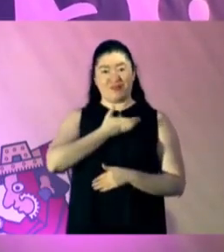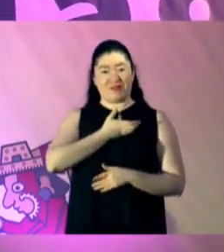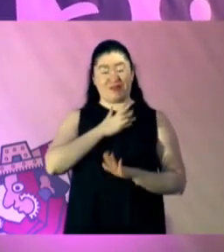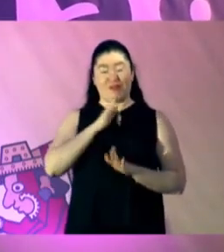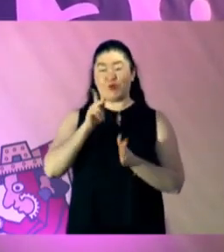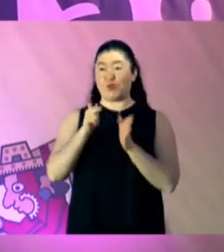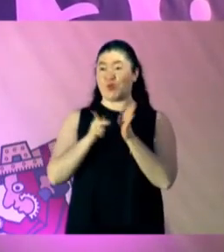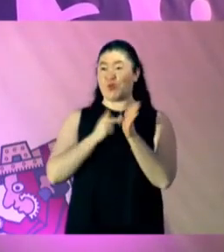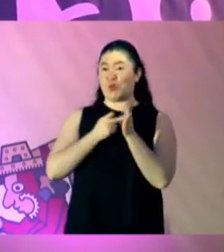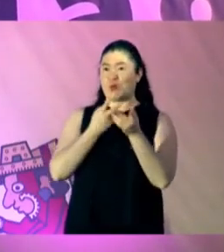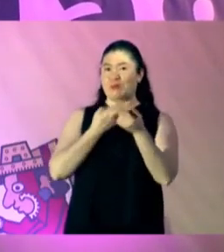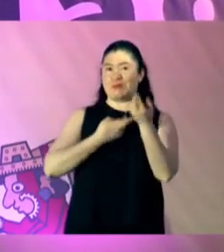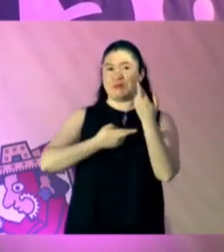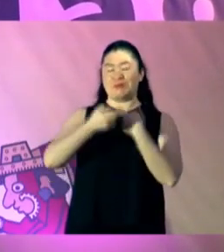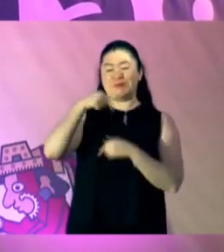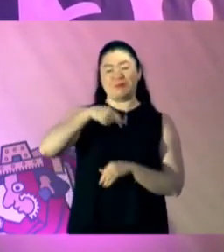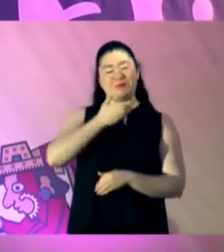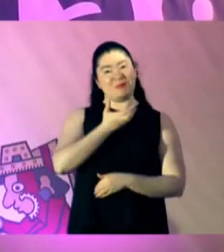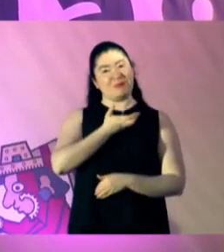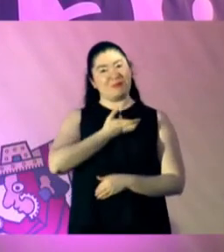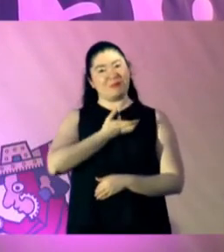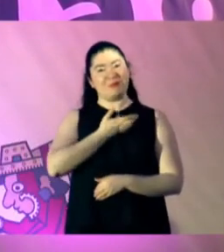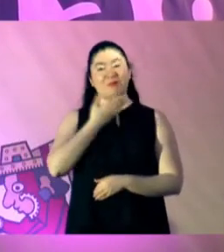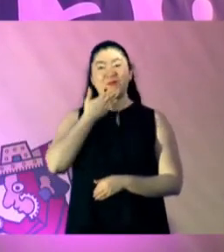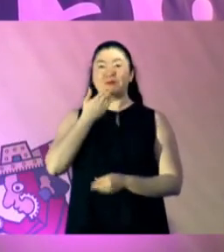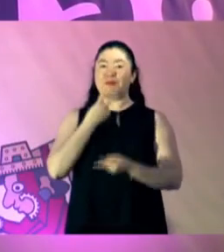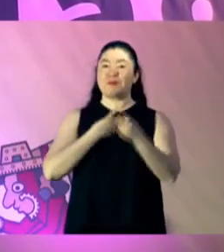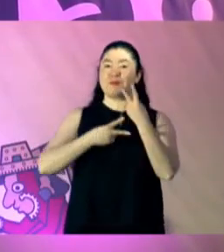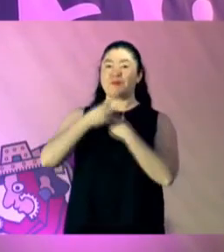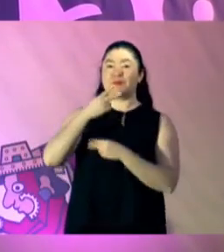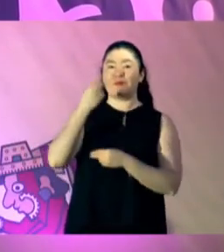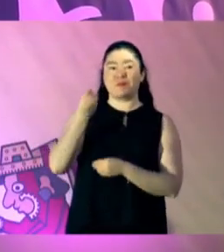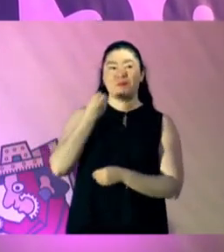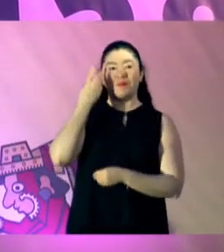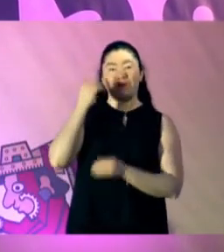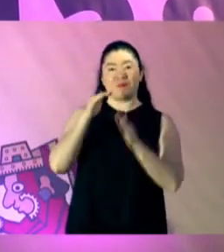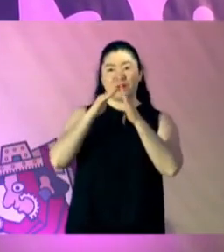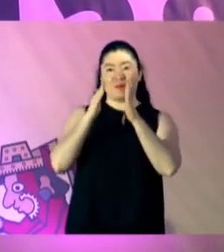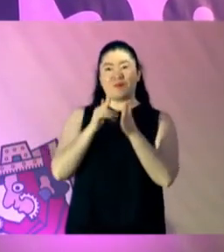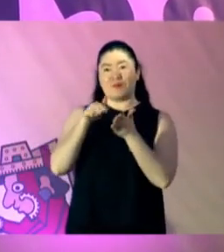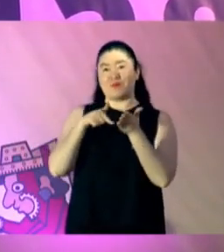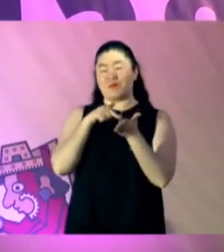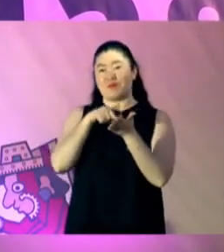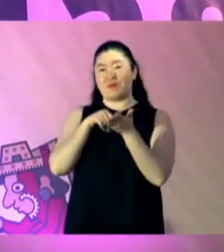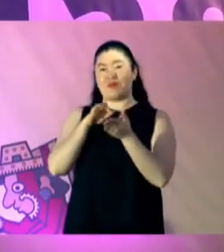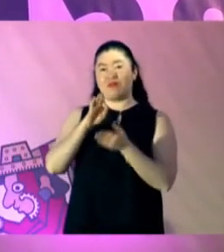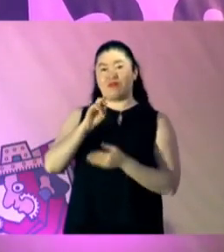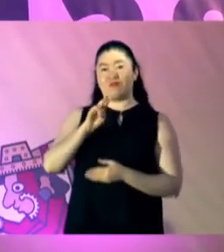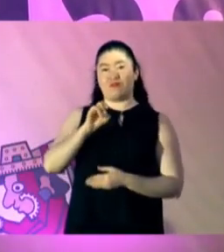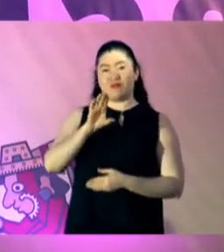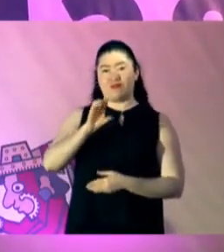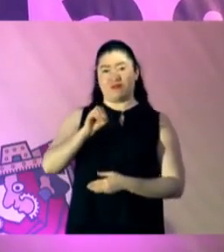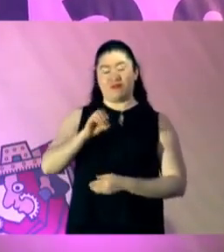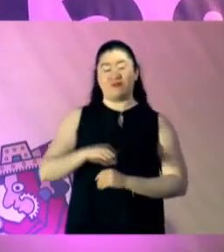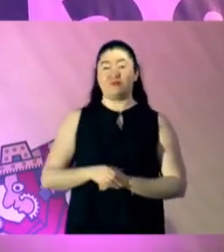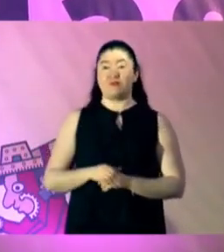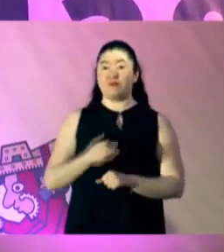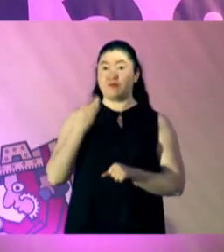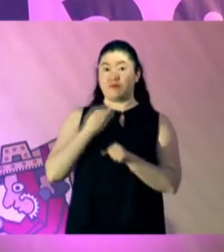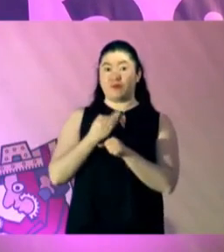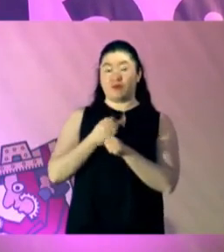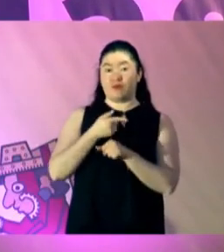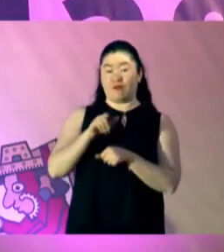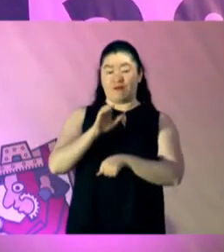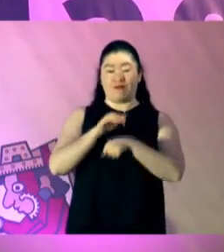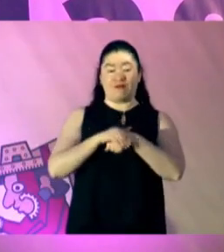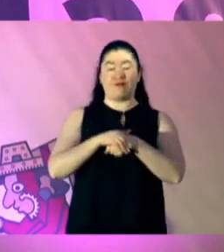otra vez en el zócalo bienvenidos a este foro francisco haghenbeck y tengo el honor de presentar a tres grandes